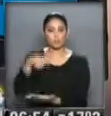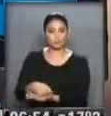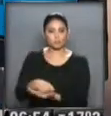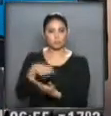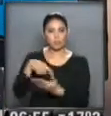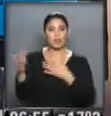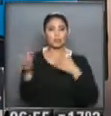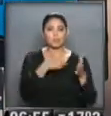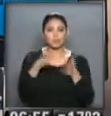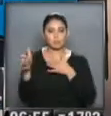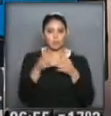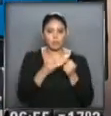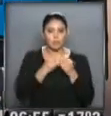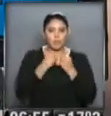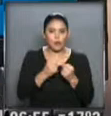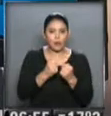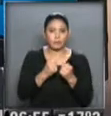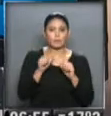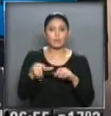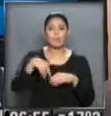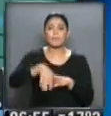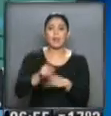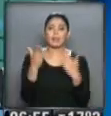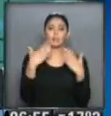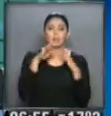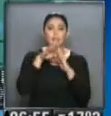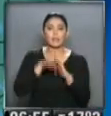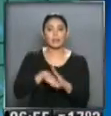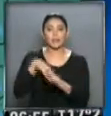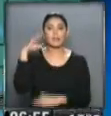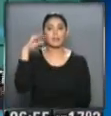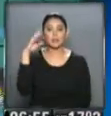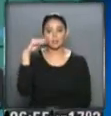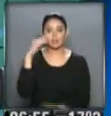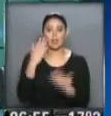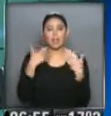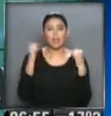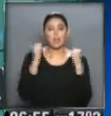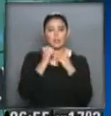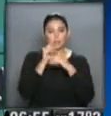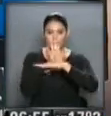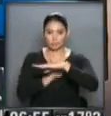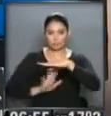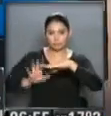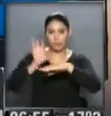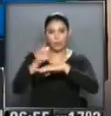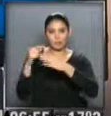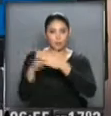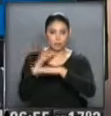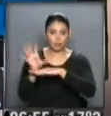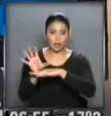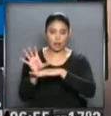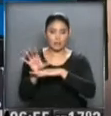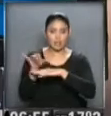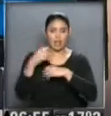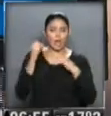tenemos vientos del sector sur, comenzará a descender la temperatura y hacia la noche llegará el aire frío al norte de la provincia de Buenos Aires. Todavía no se va a notar el